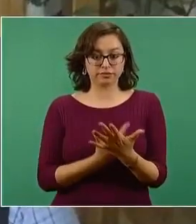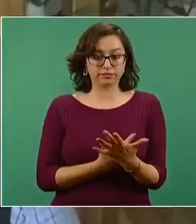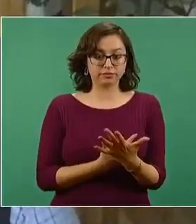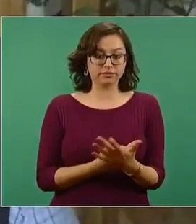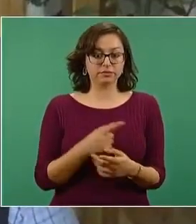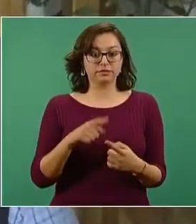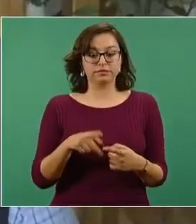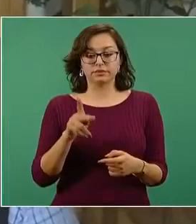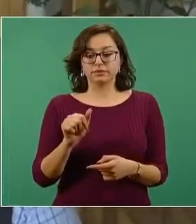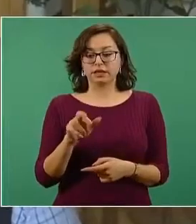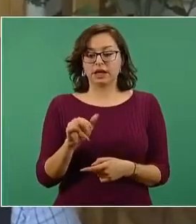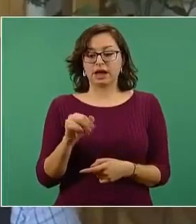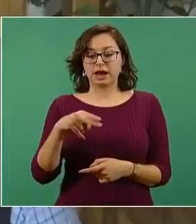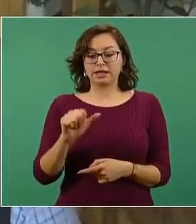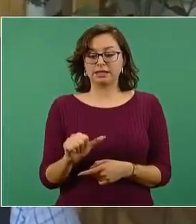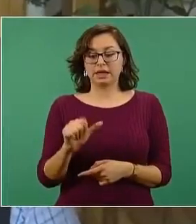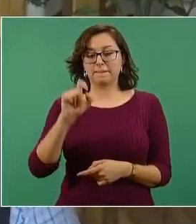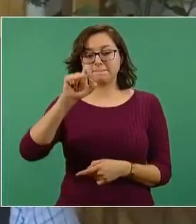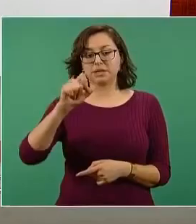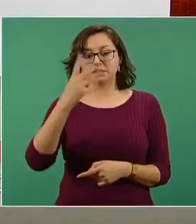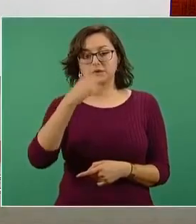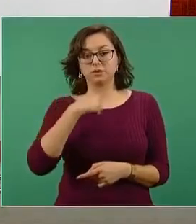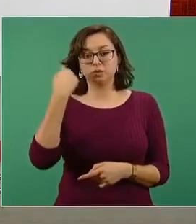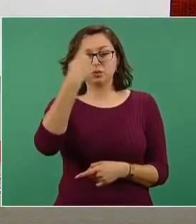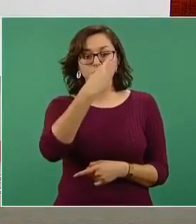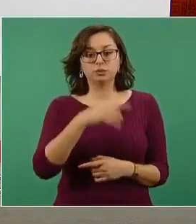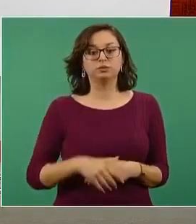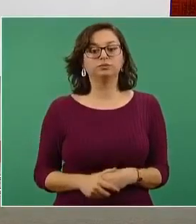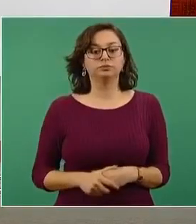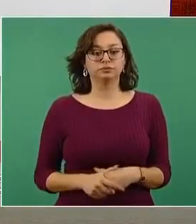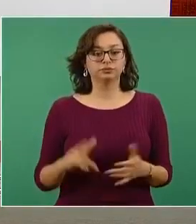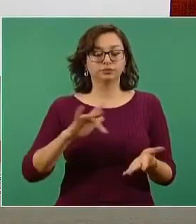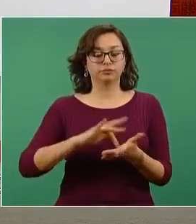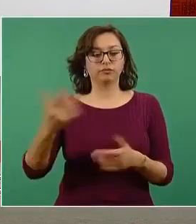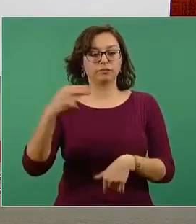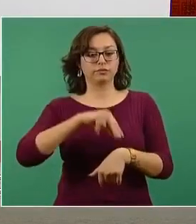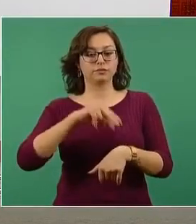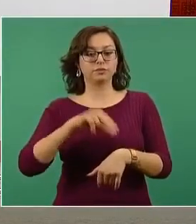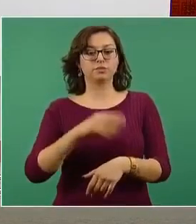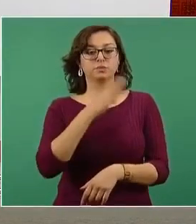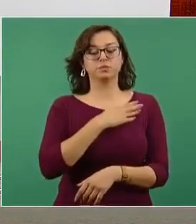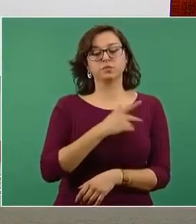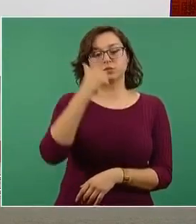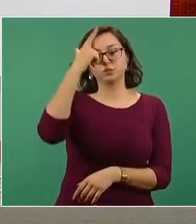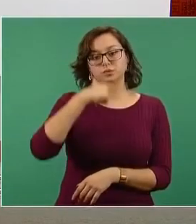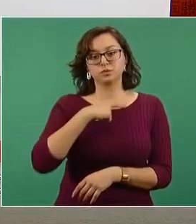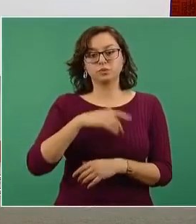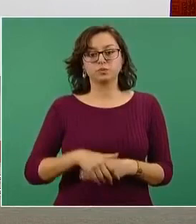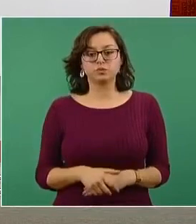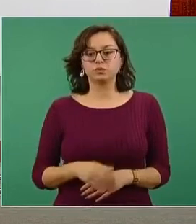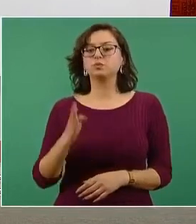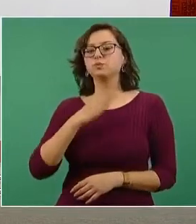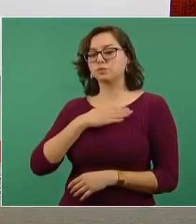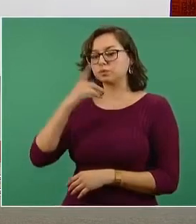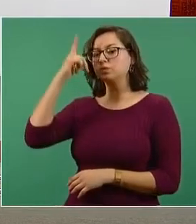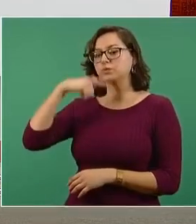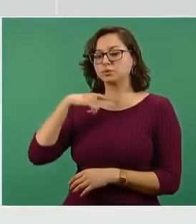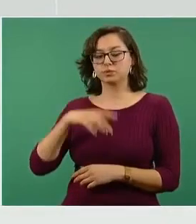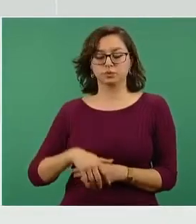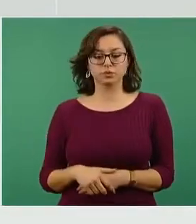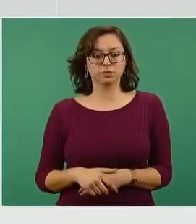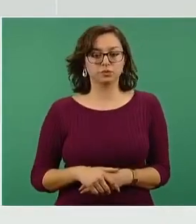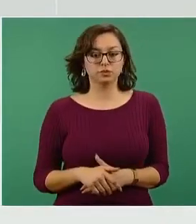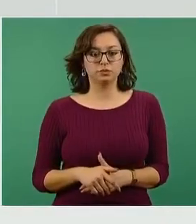a Karina Aguilar, de 24 horas. Gracias, doctor. Buenas noches. Preguntarle, Buenas ¿cuándo noches. tienen contemplado, doctor,